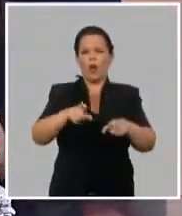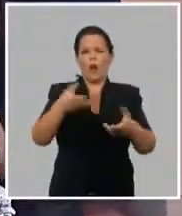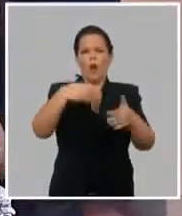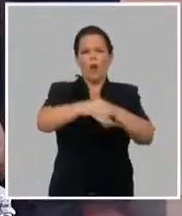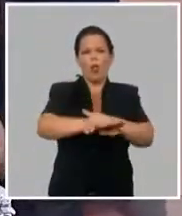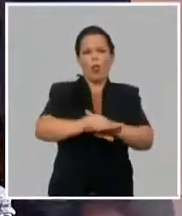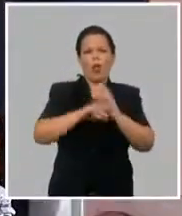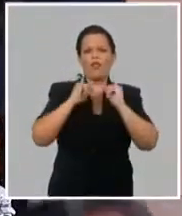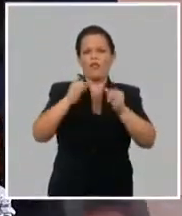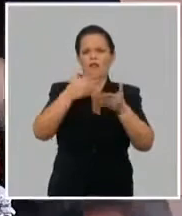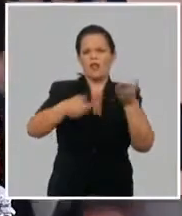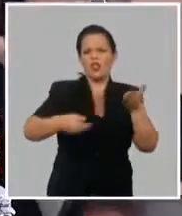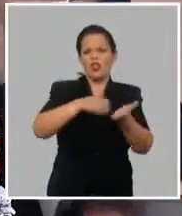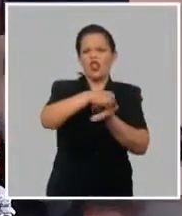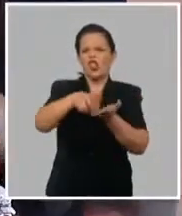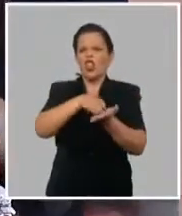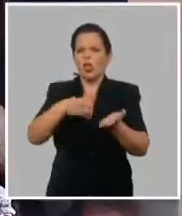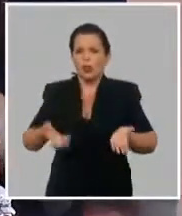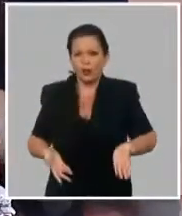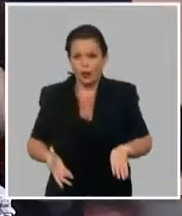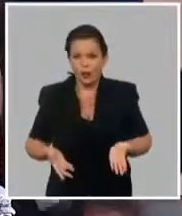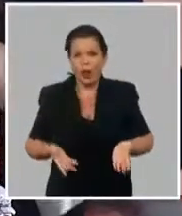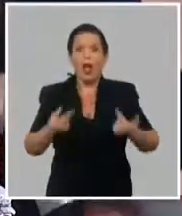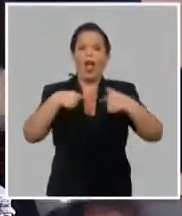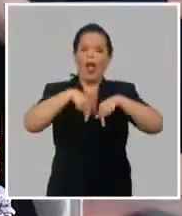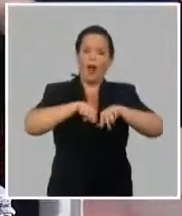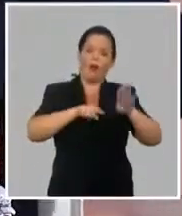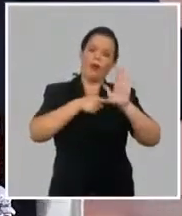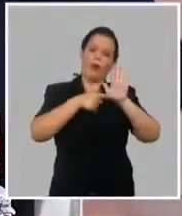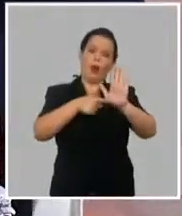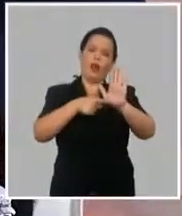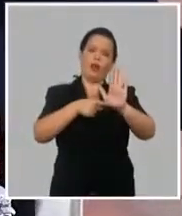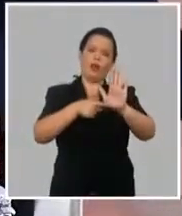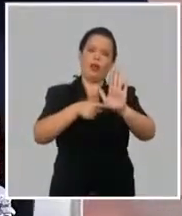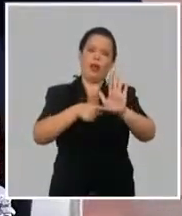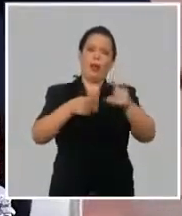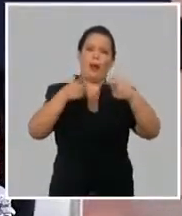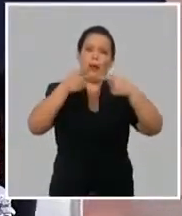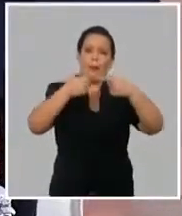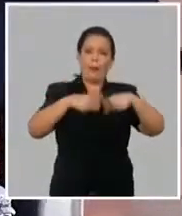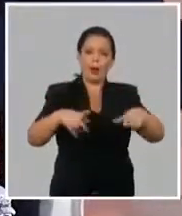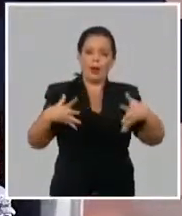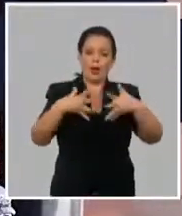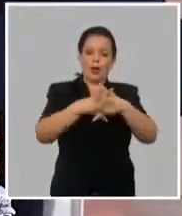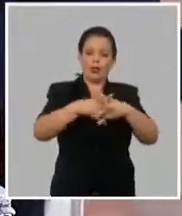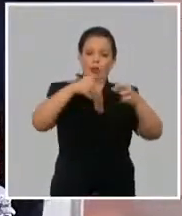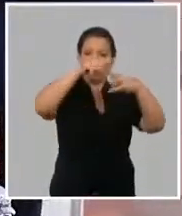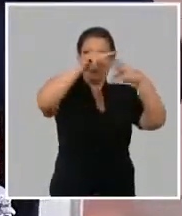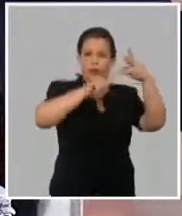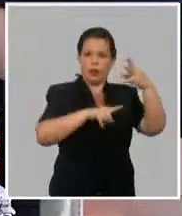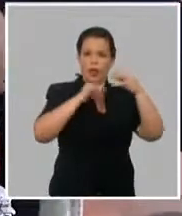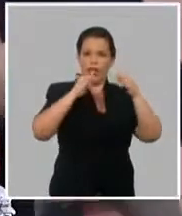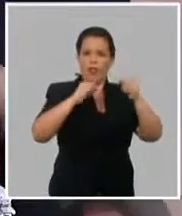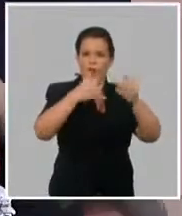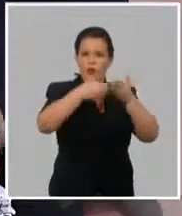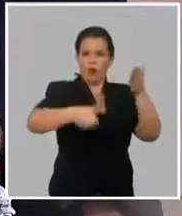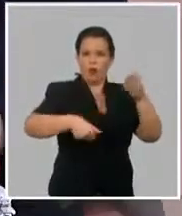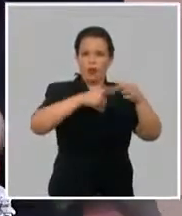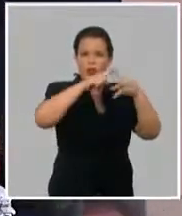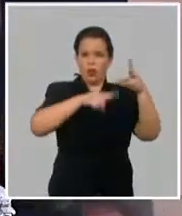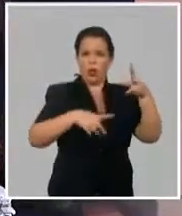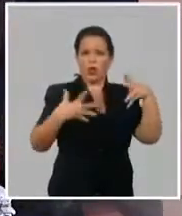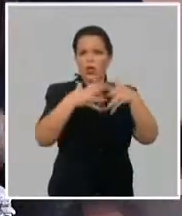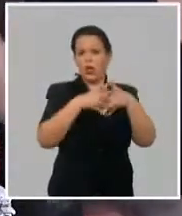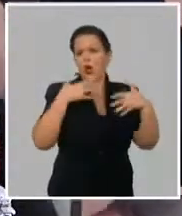investigaciones o si se pudiera señalar nuevo 3 es que en todas se revela falta de información falta información incluso